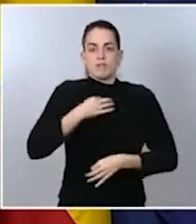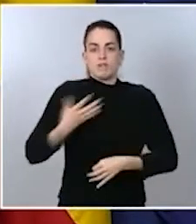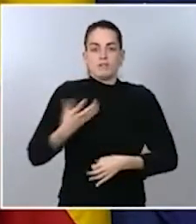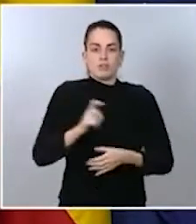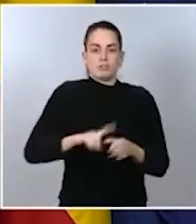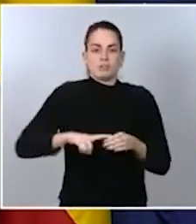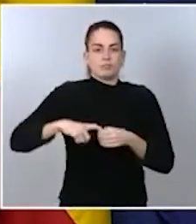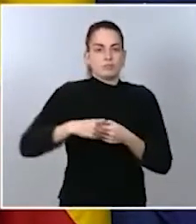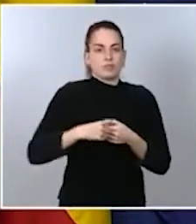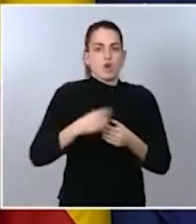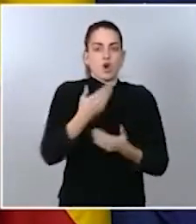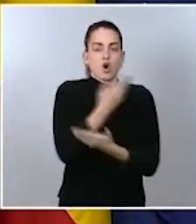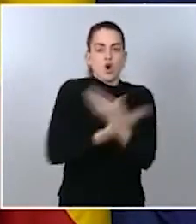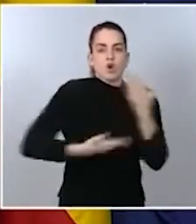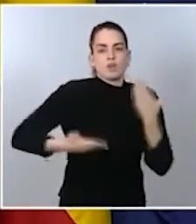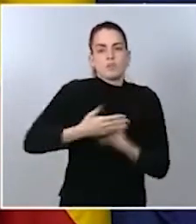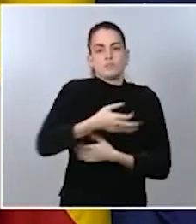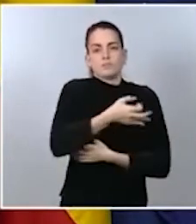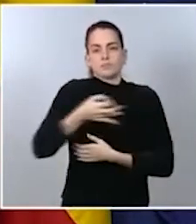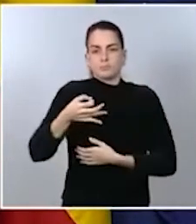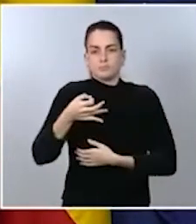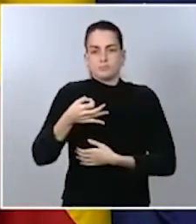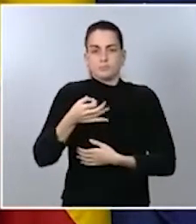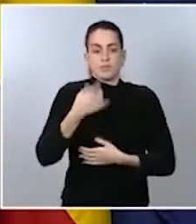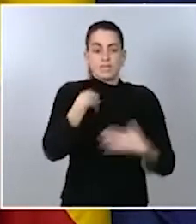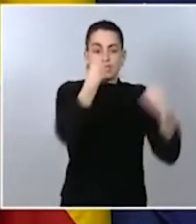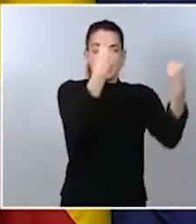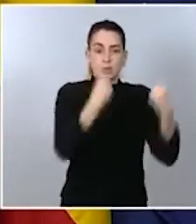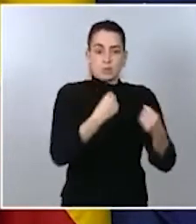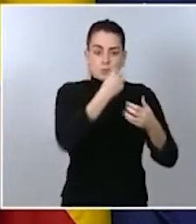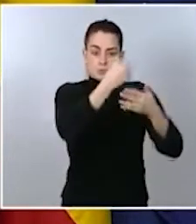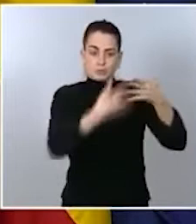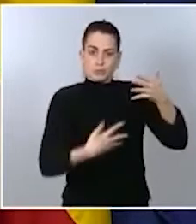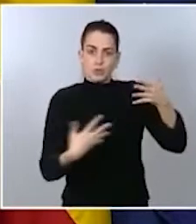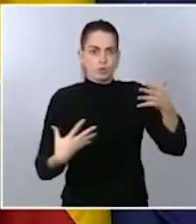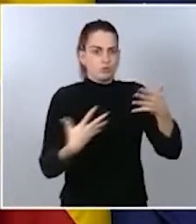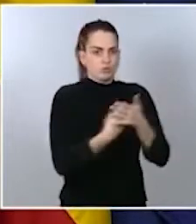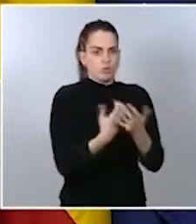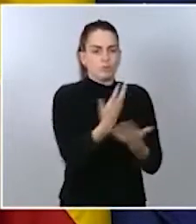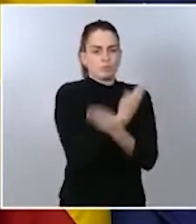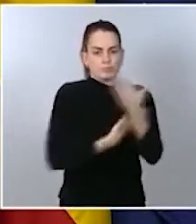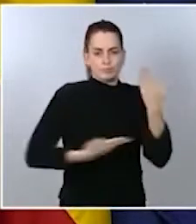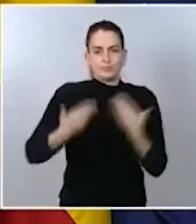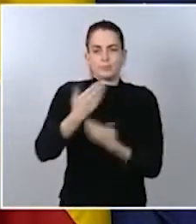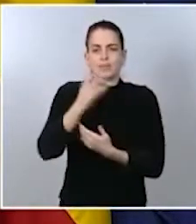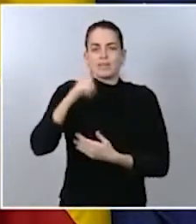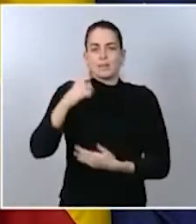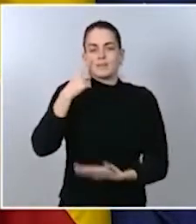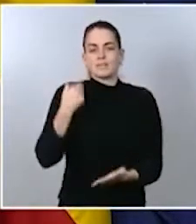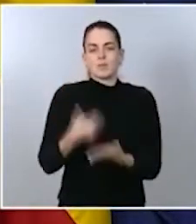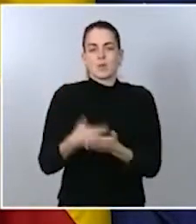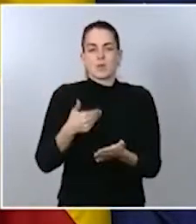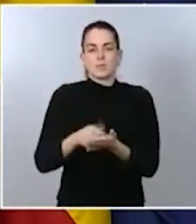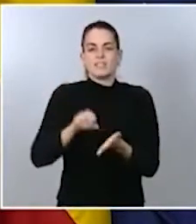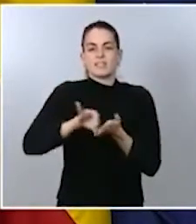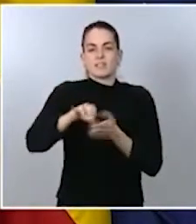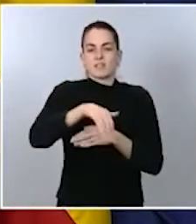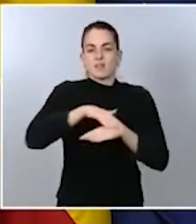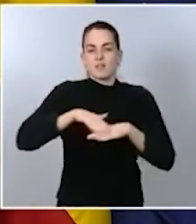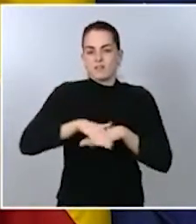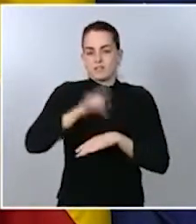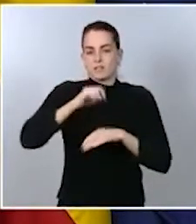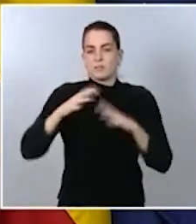todas ellas entre todas estas instituciones y el aseguramiento de los servicios esenciales y de las infraestructuras